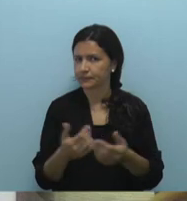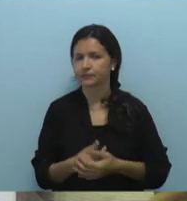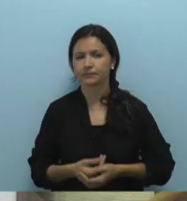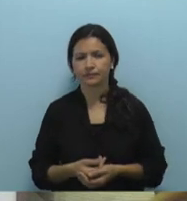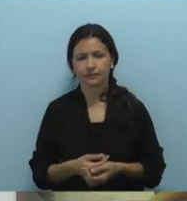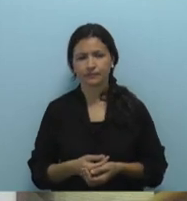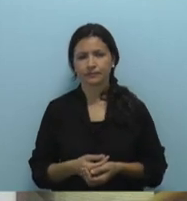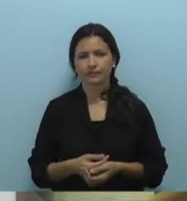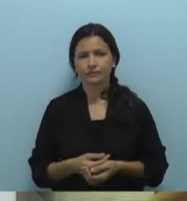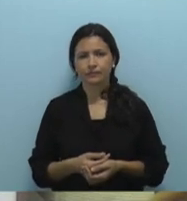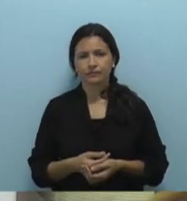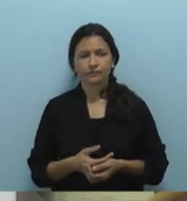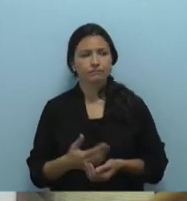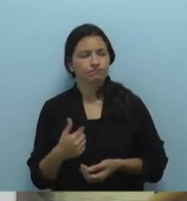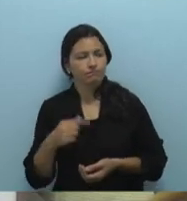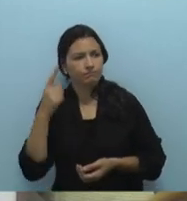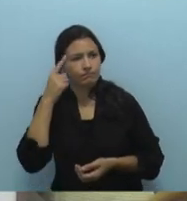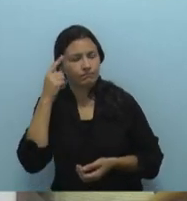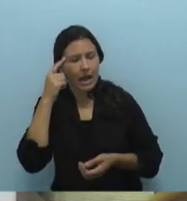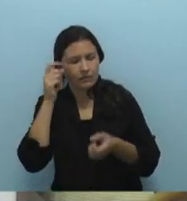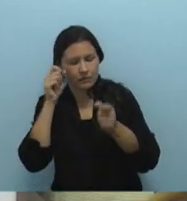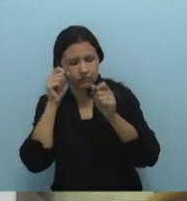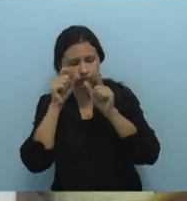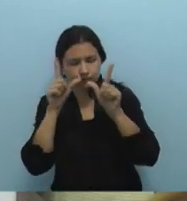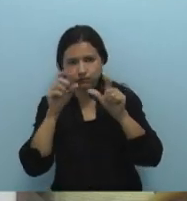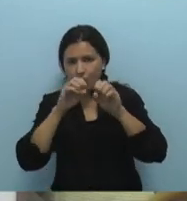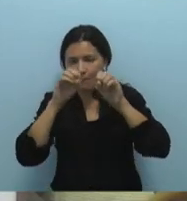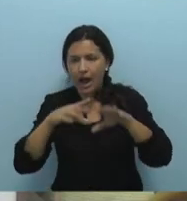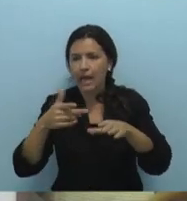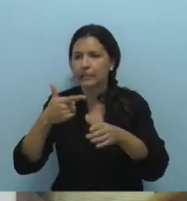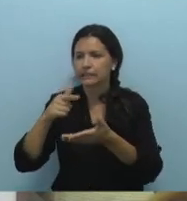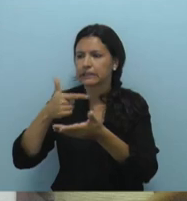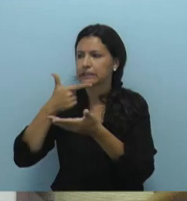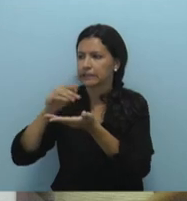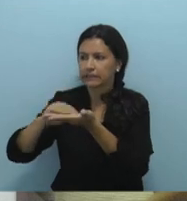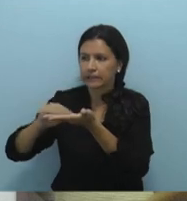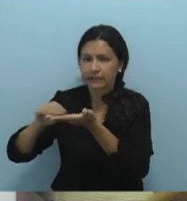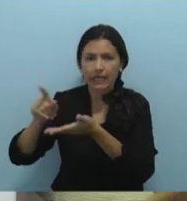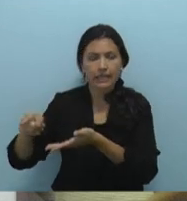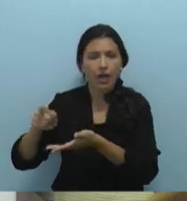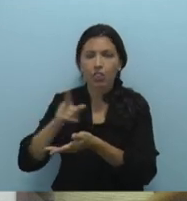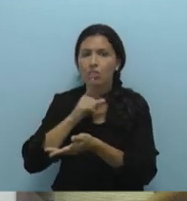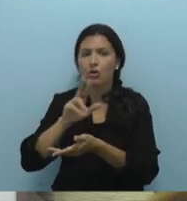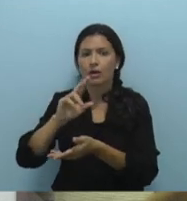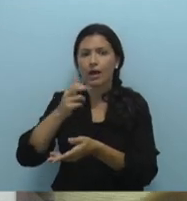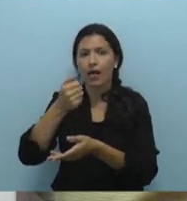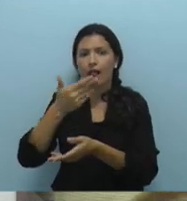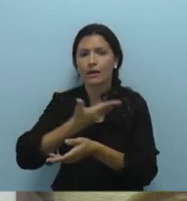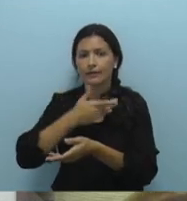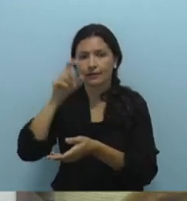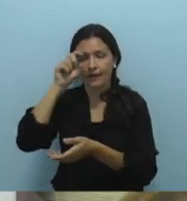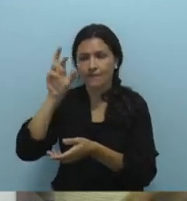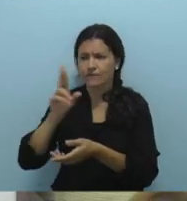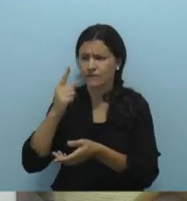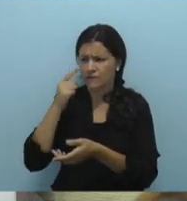nuestro modo de ver porque desde el primer momento el senador Armando Traferri manifestó que iba